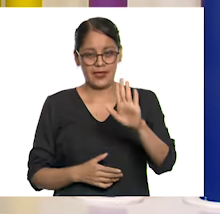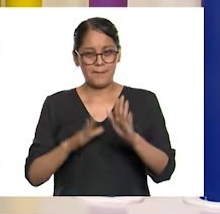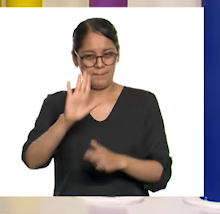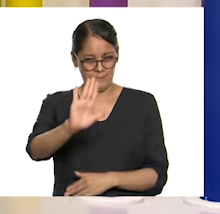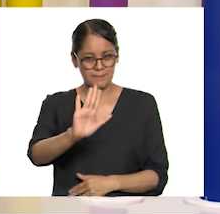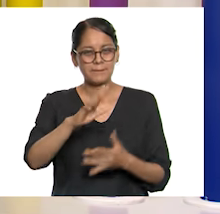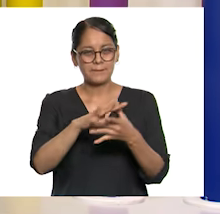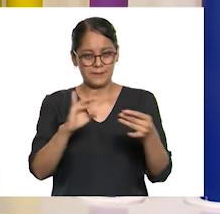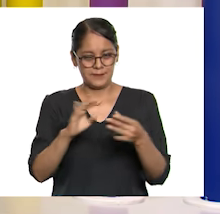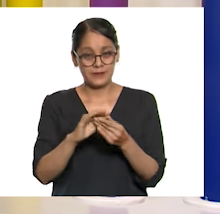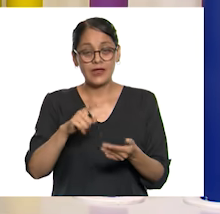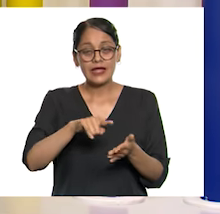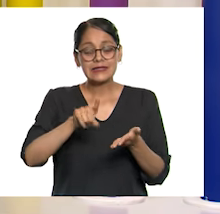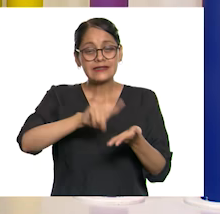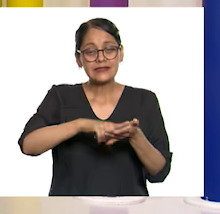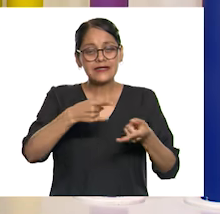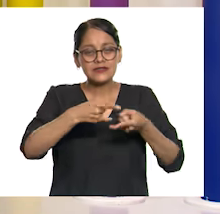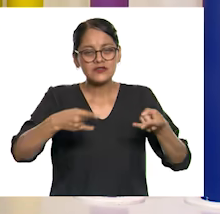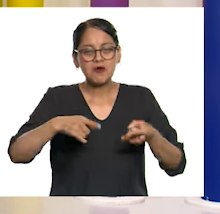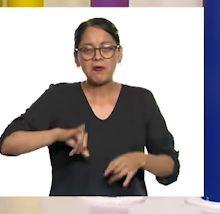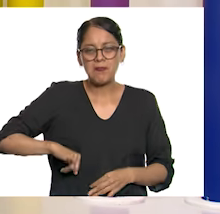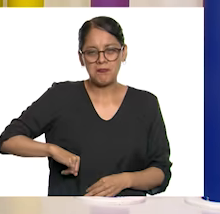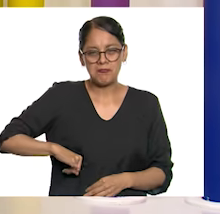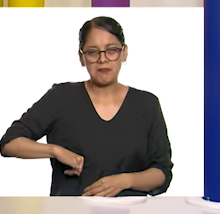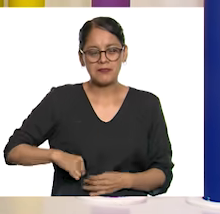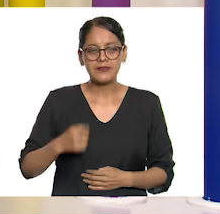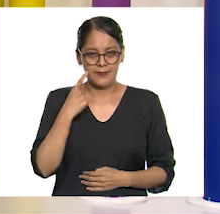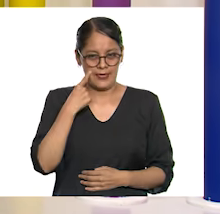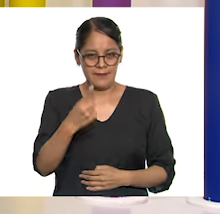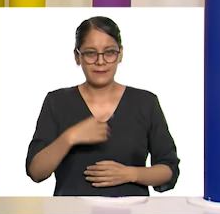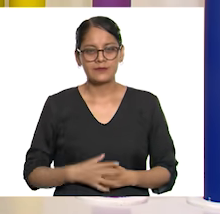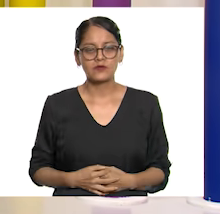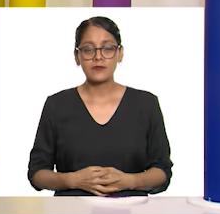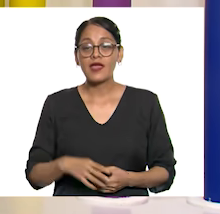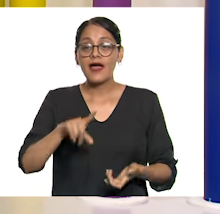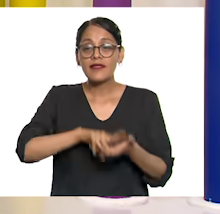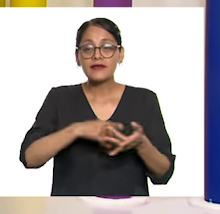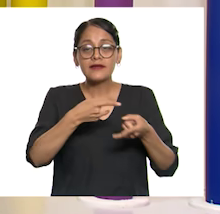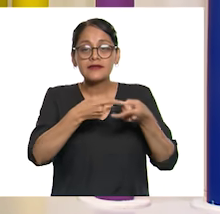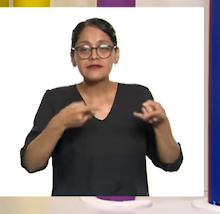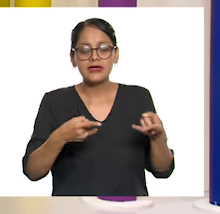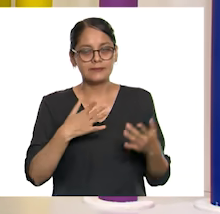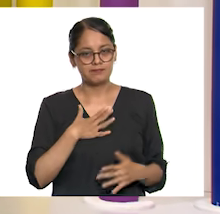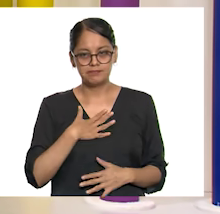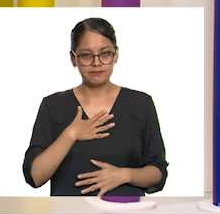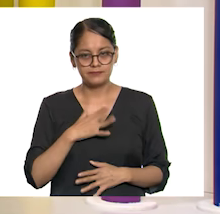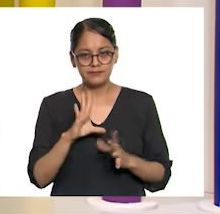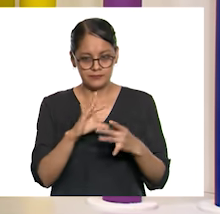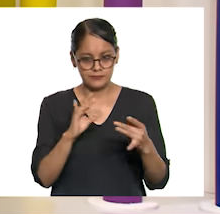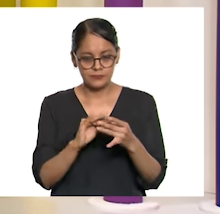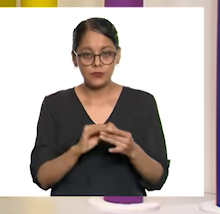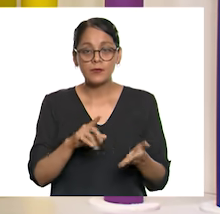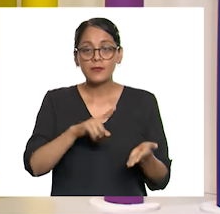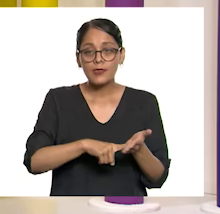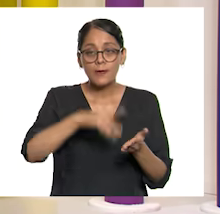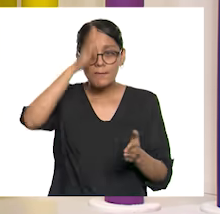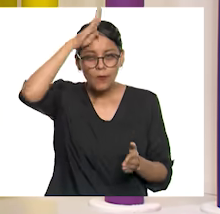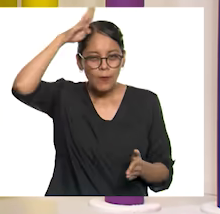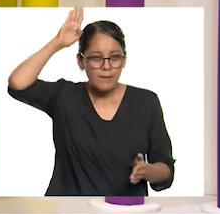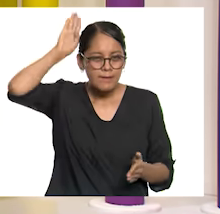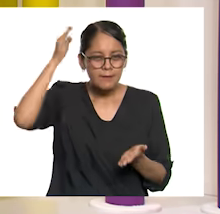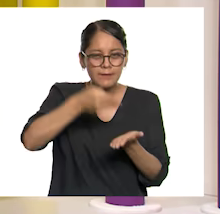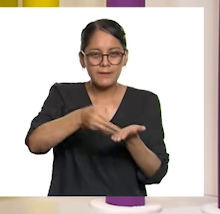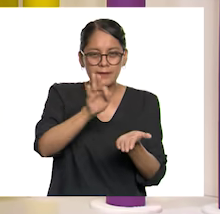libro que tiene unos cuentos muy interesantes. Les voy a decir. Tiene los cuentos... El Bombero Valiente,